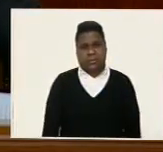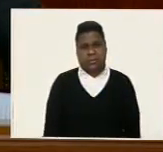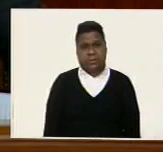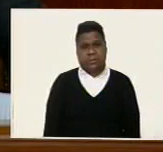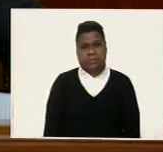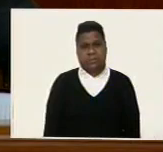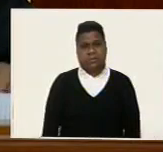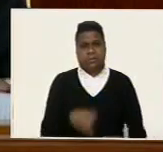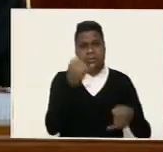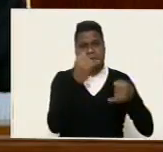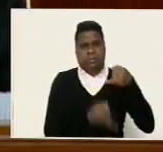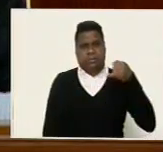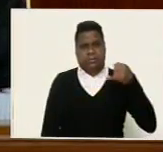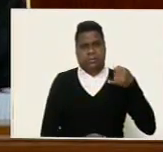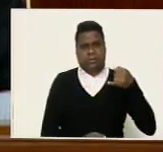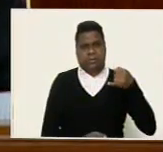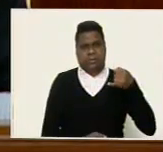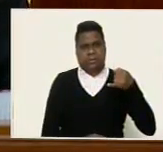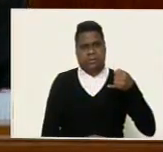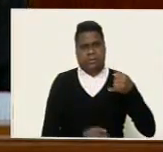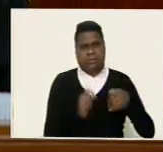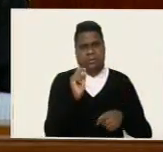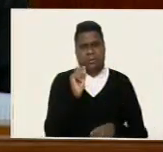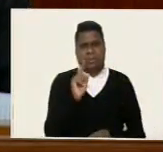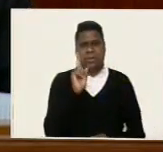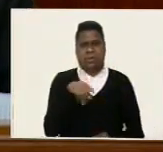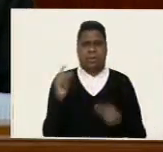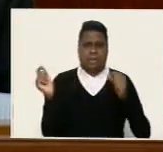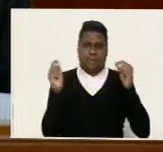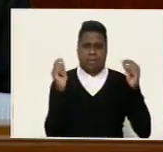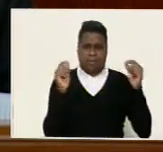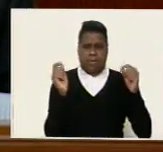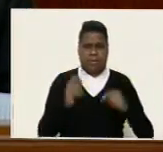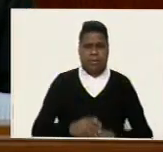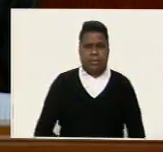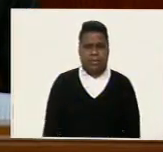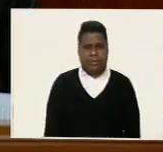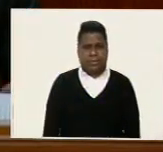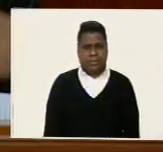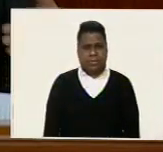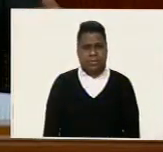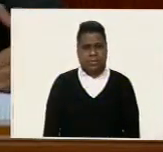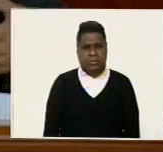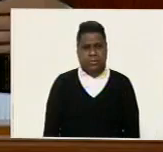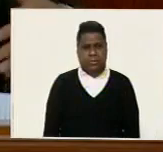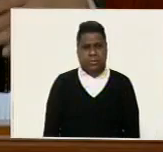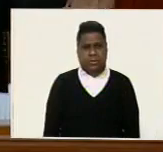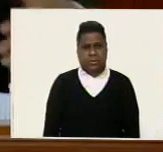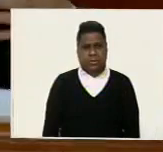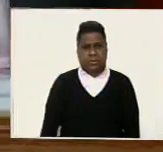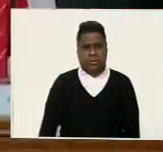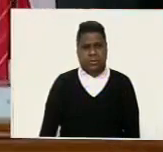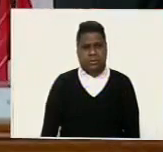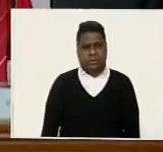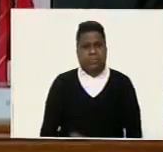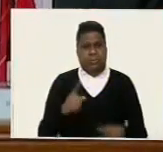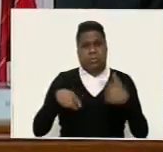último punto también es un debate, ¿no? También es un debate